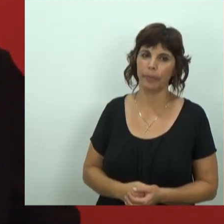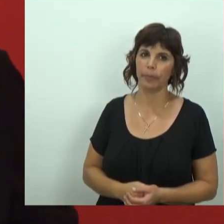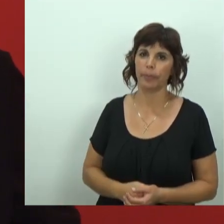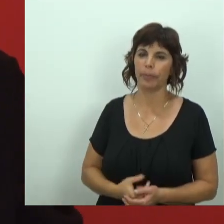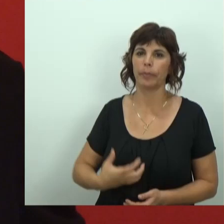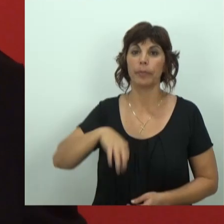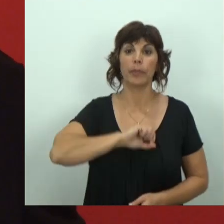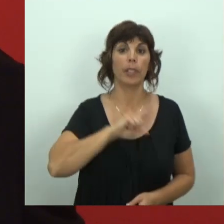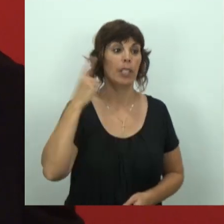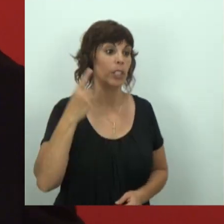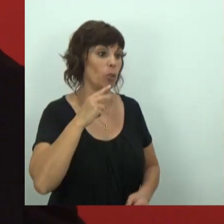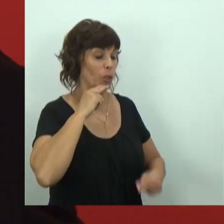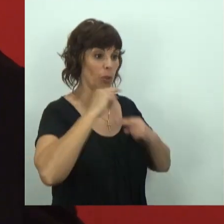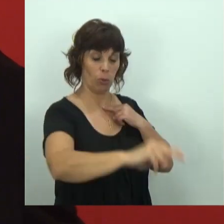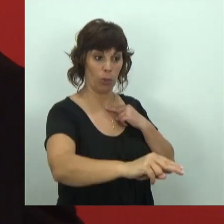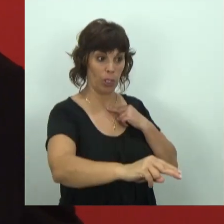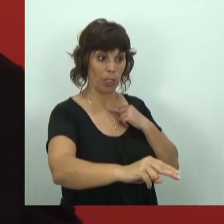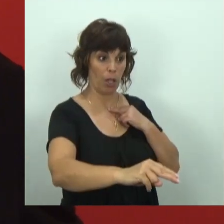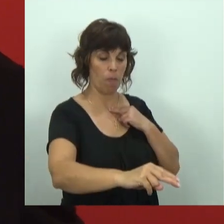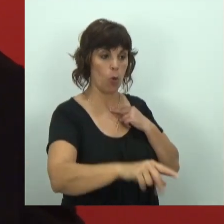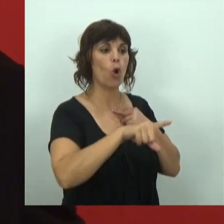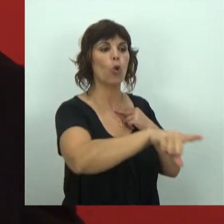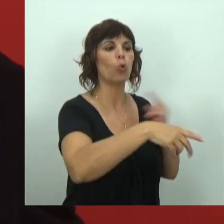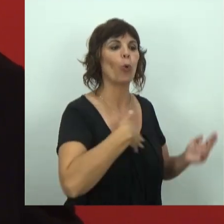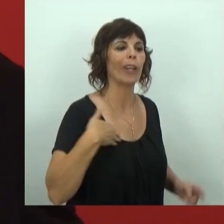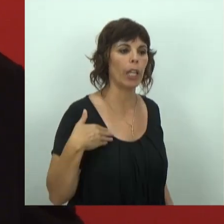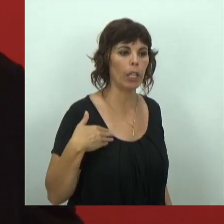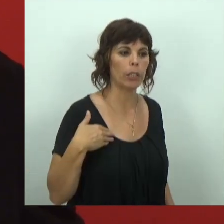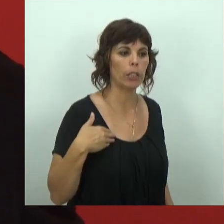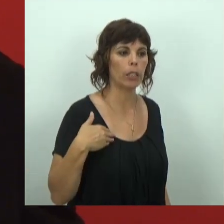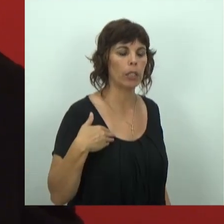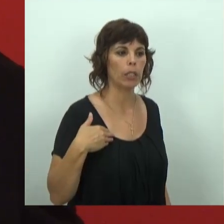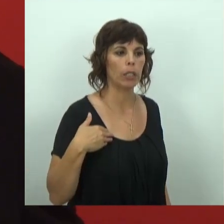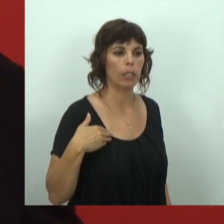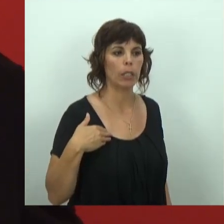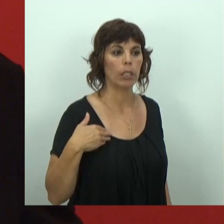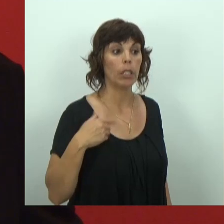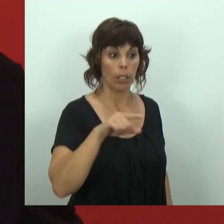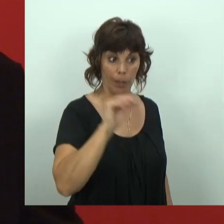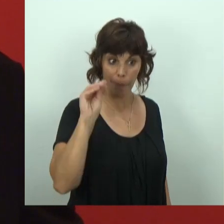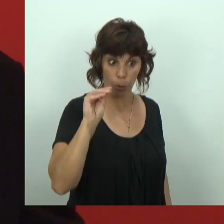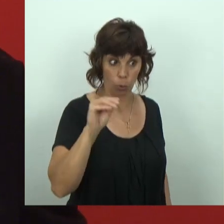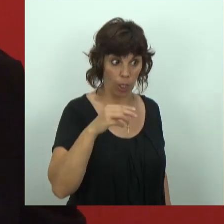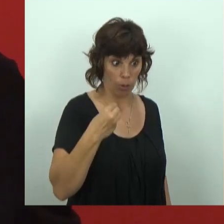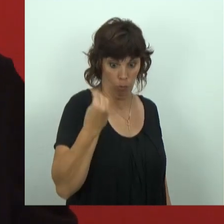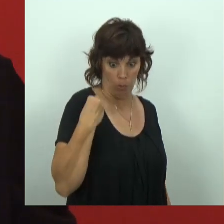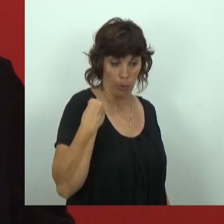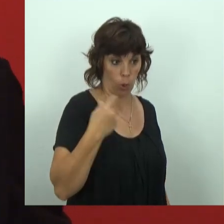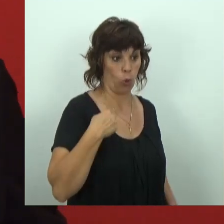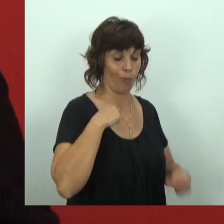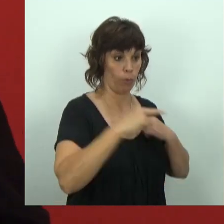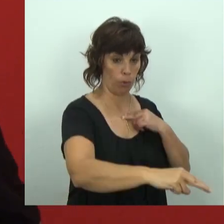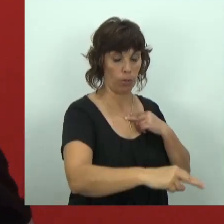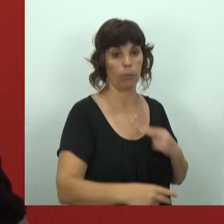El Señor te contesta justamente lo que quieres. Las preguntas, no más ni menos. 2 Samuel